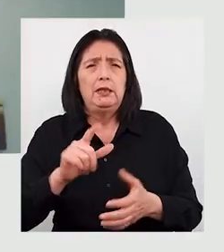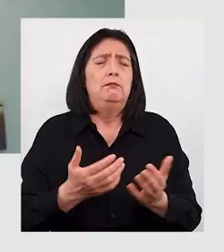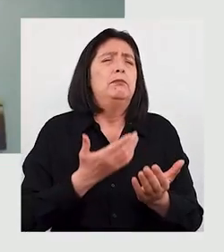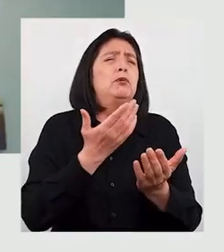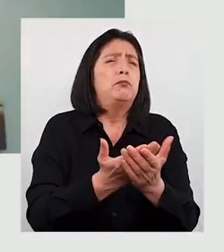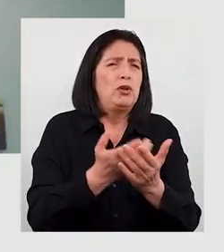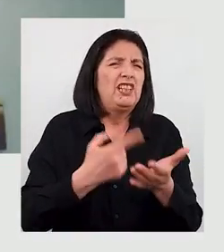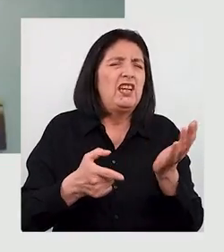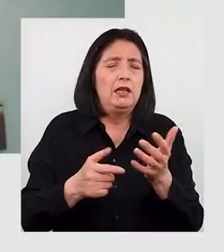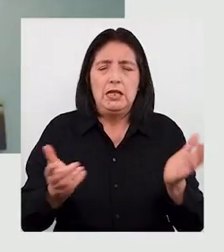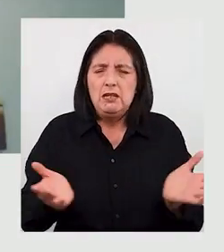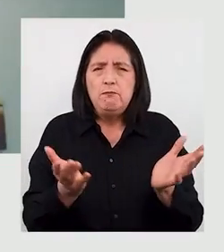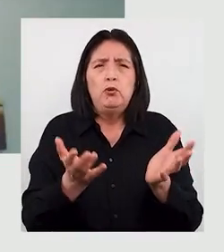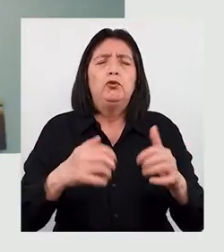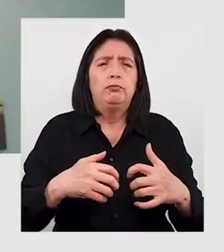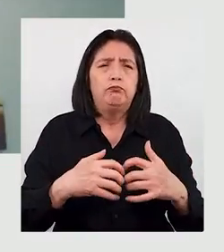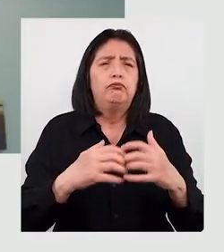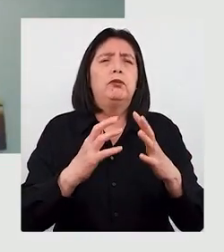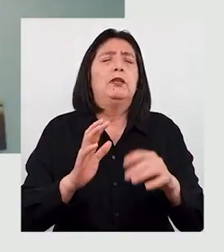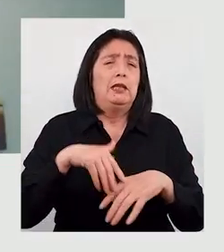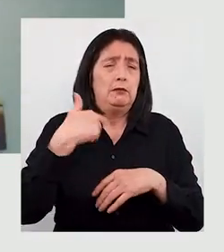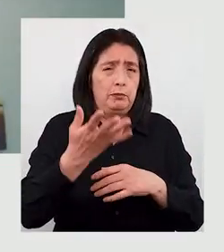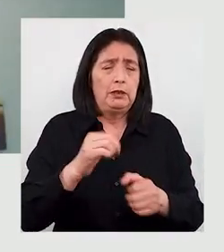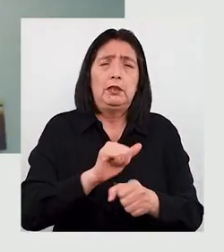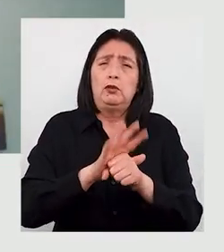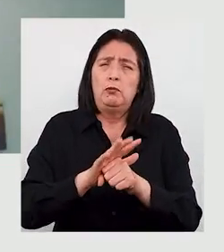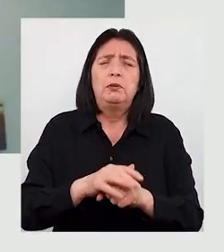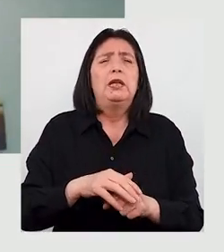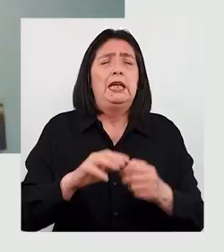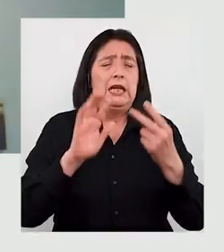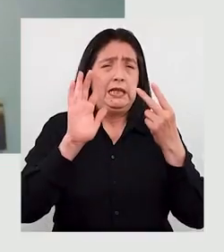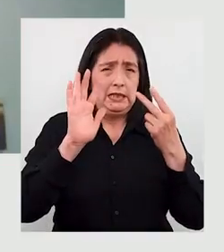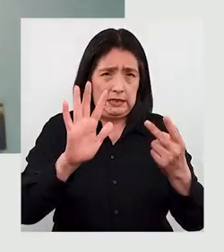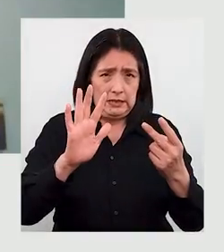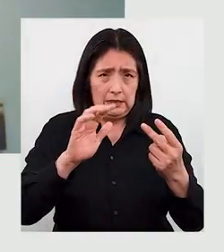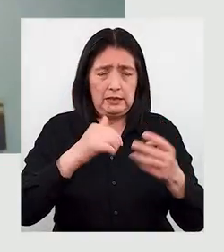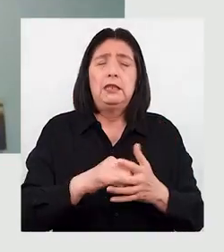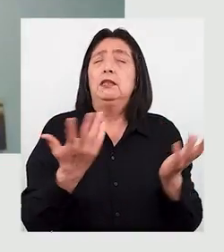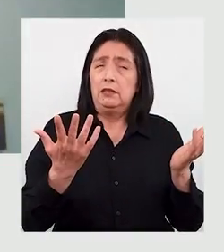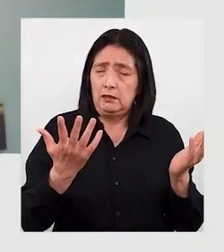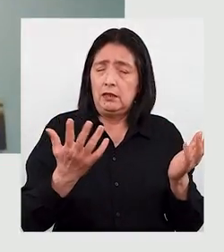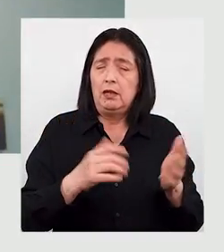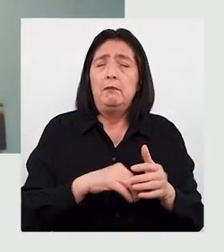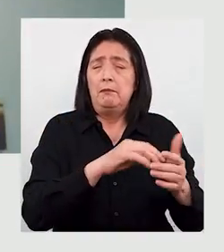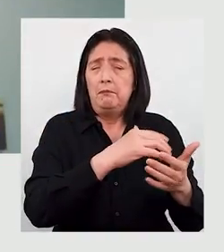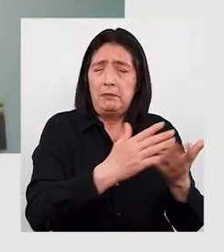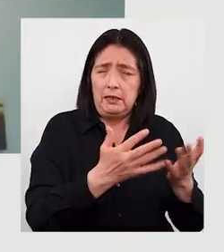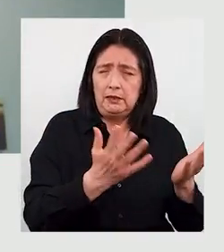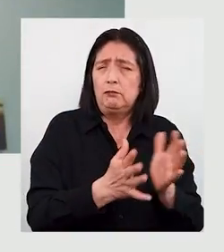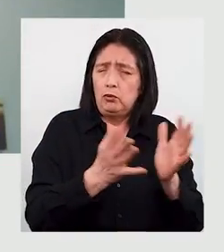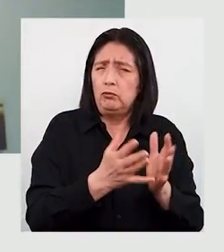CEPAL propone impulsos a la recuperación post-COVID en 7 sectores dinamizadores